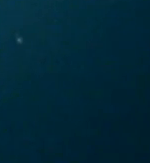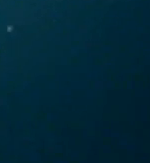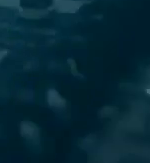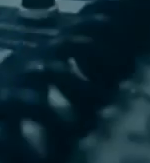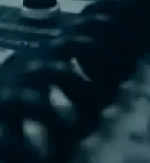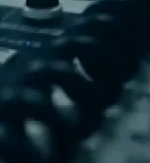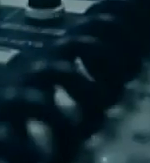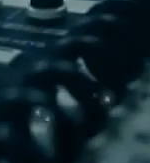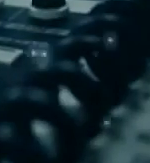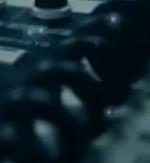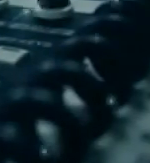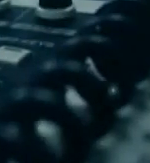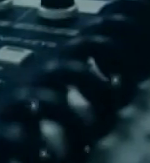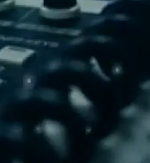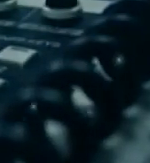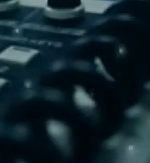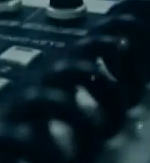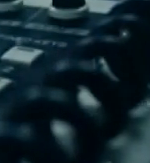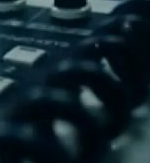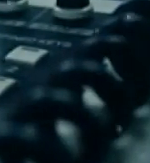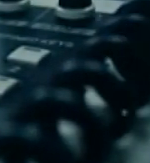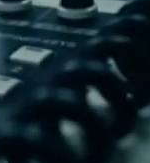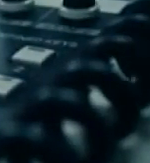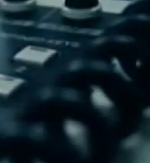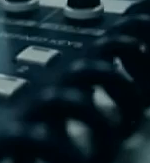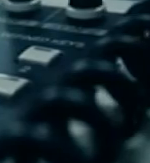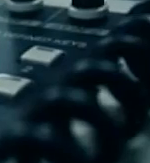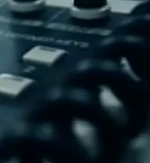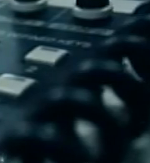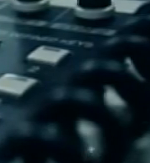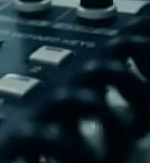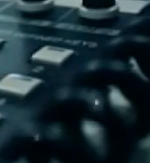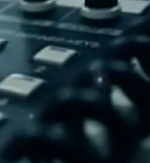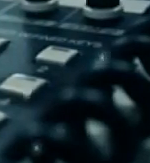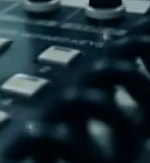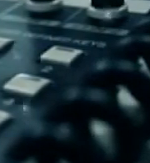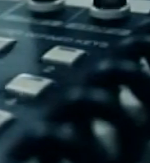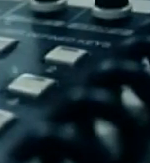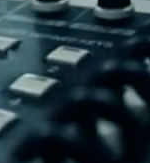El anterior programa fue financiado con recursos del Fondo para el Desarrollo